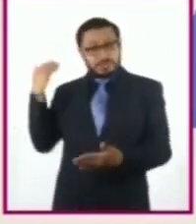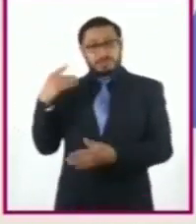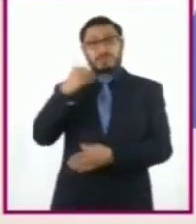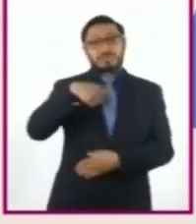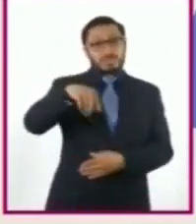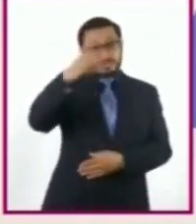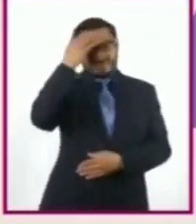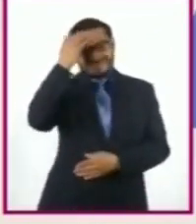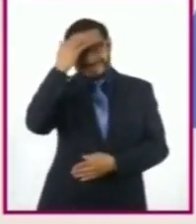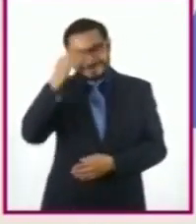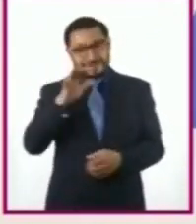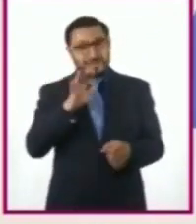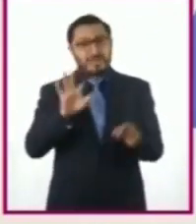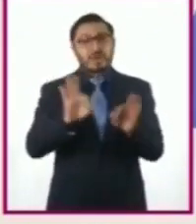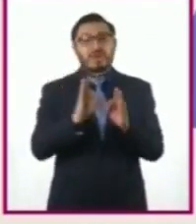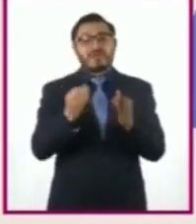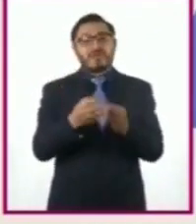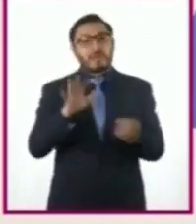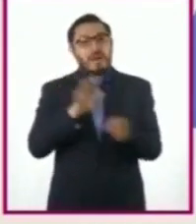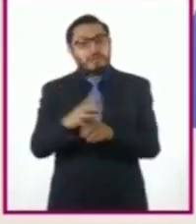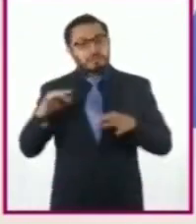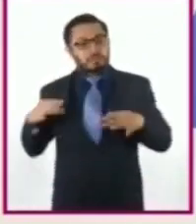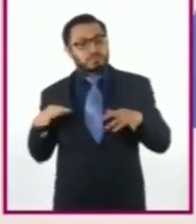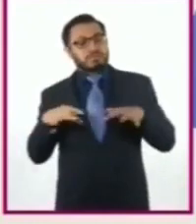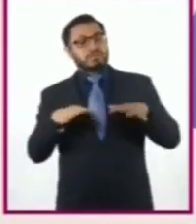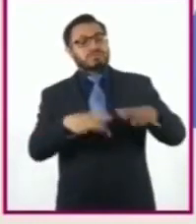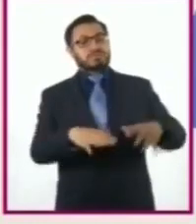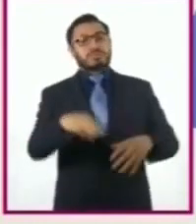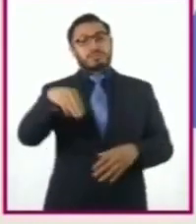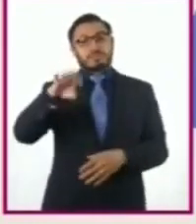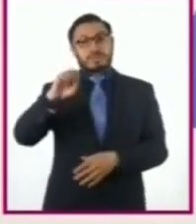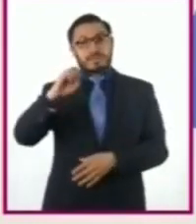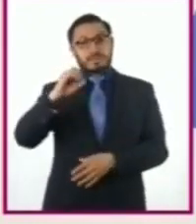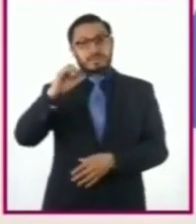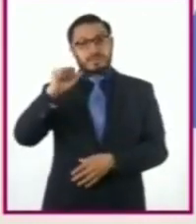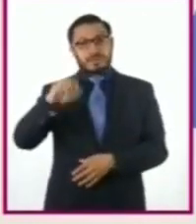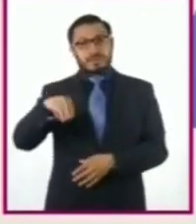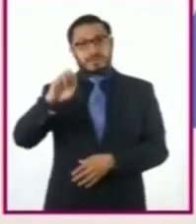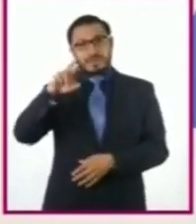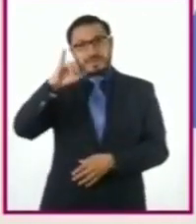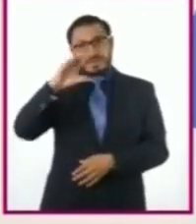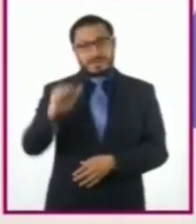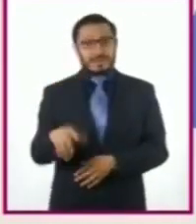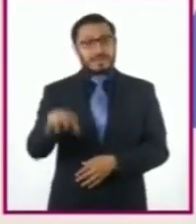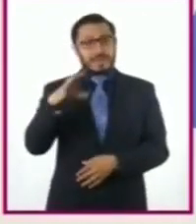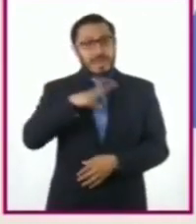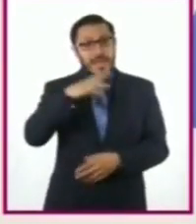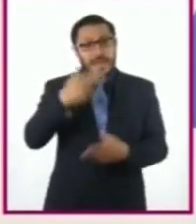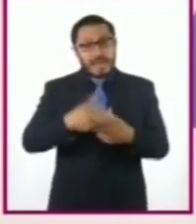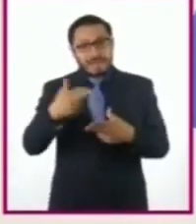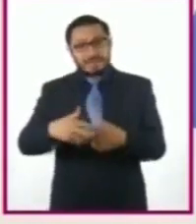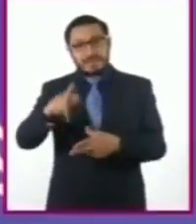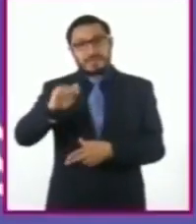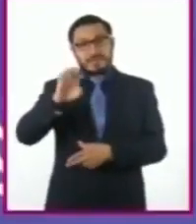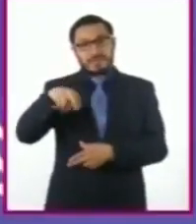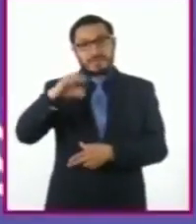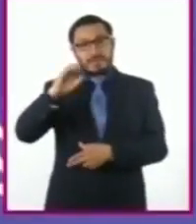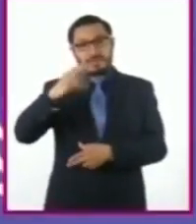fue el proceso de conquista de Mesoamérica hasta la caída de Tenochtitlan el 13 de agosto de